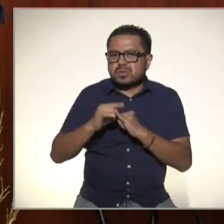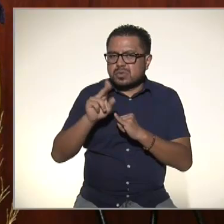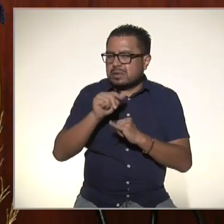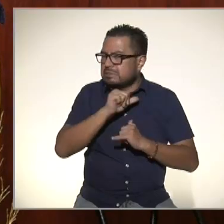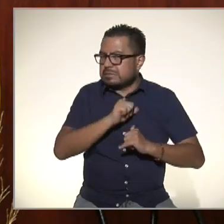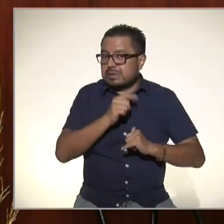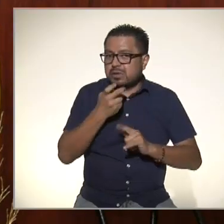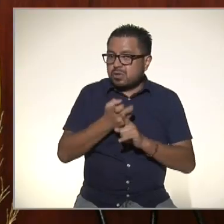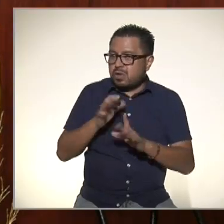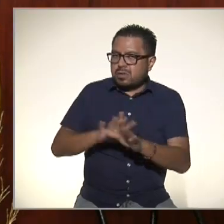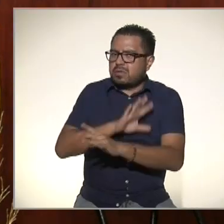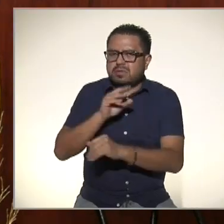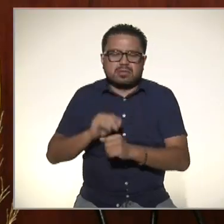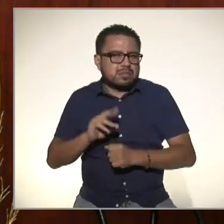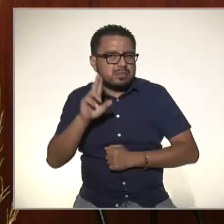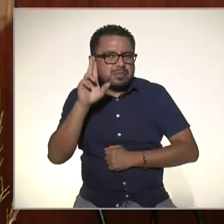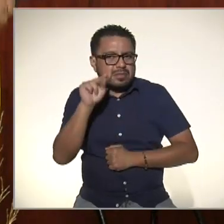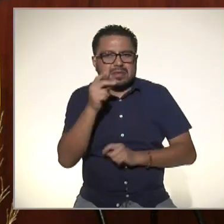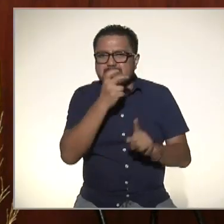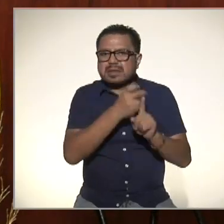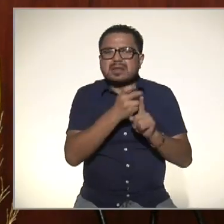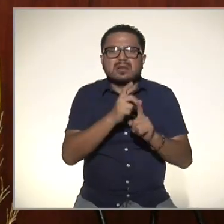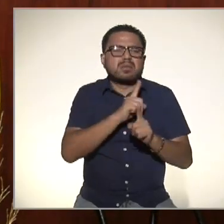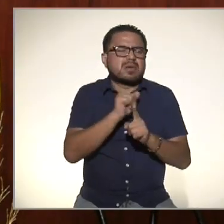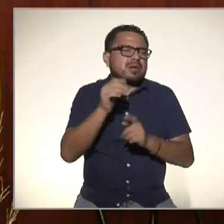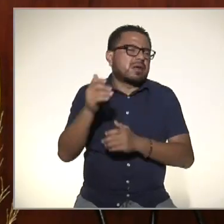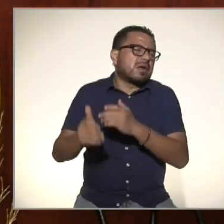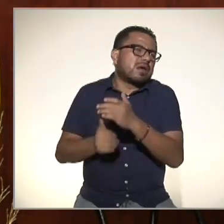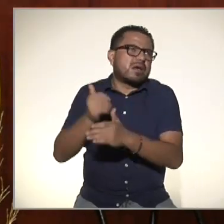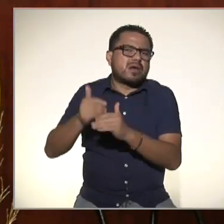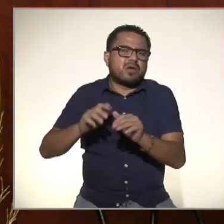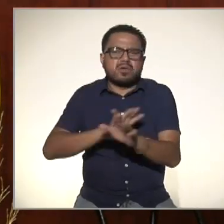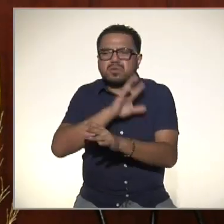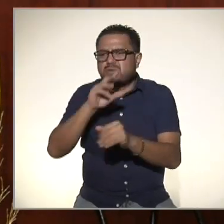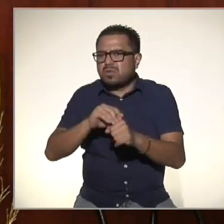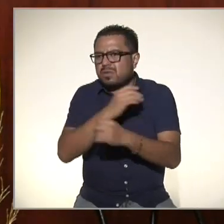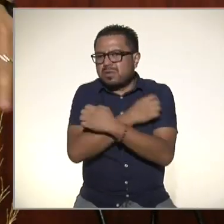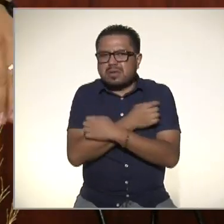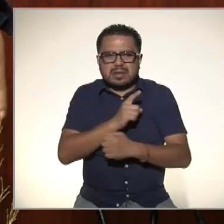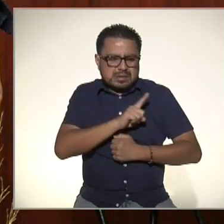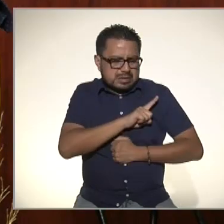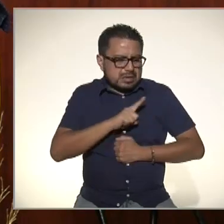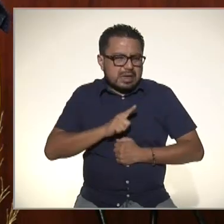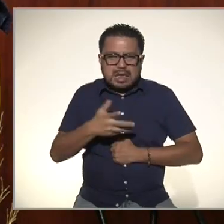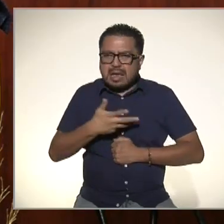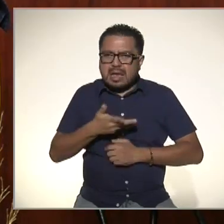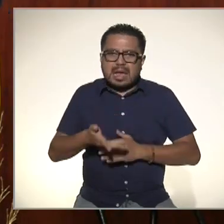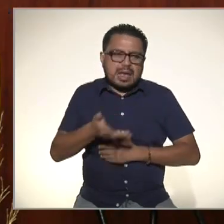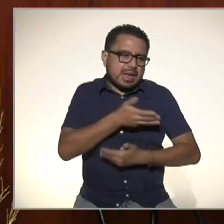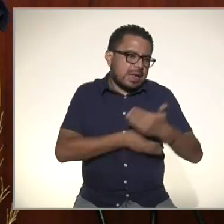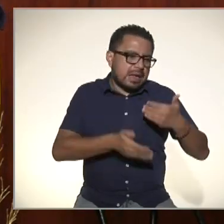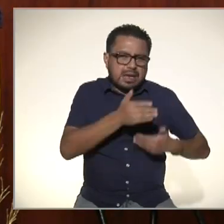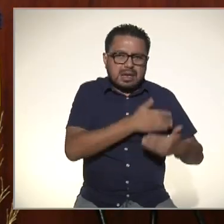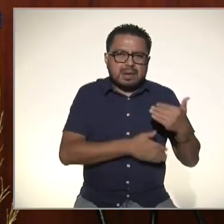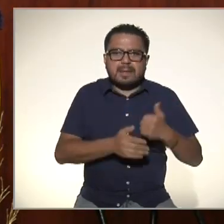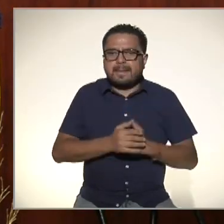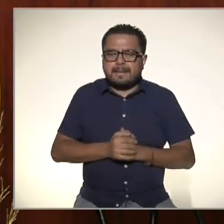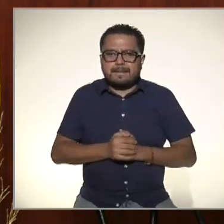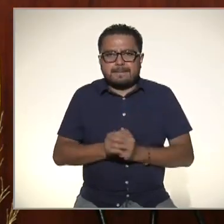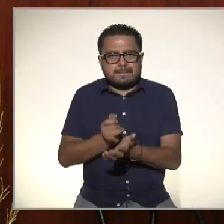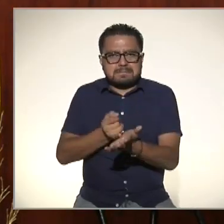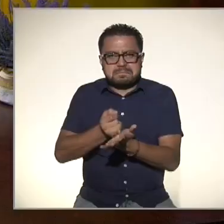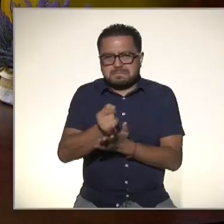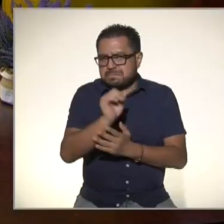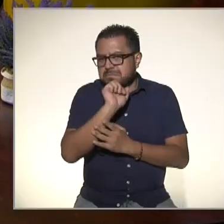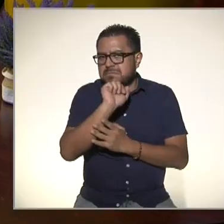preservativo. Sí, el preservativo es el punto final de toda la educación que debe haber antes. Ok. Sí.